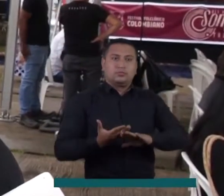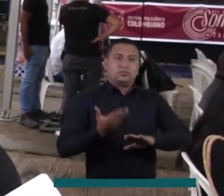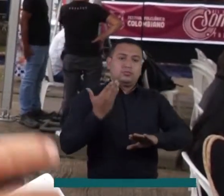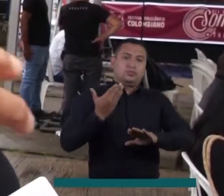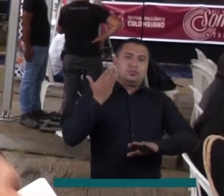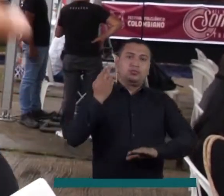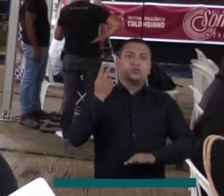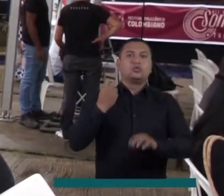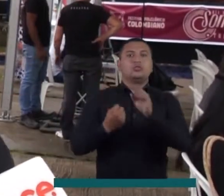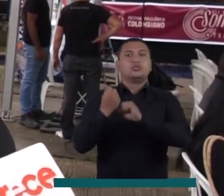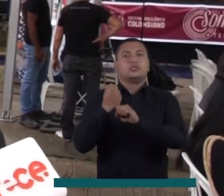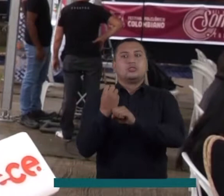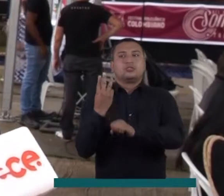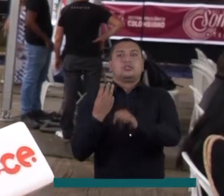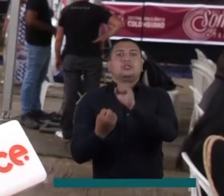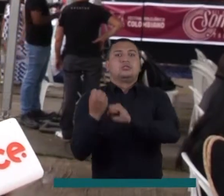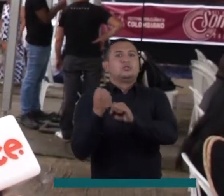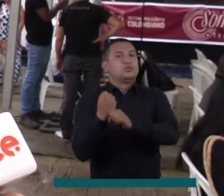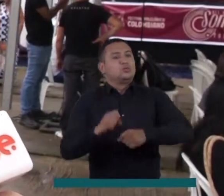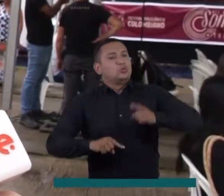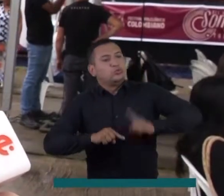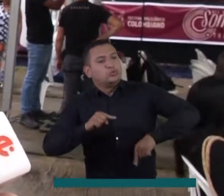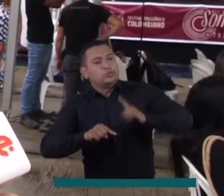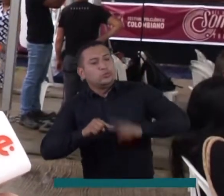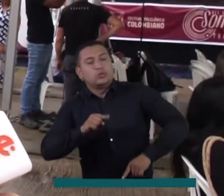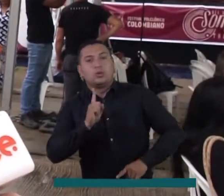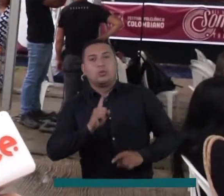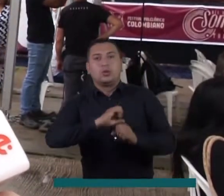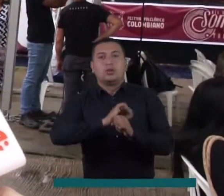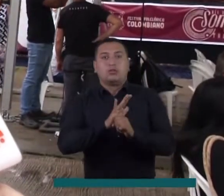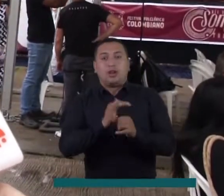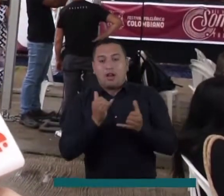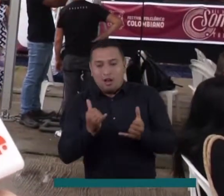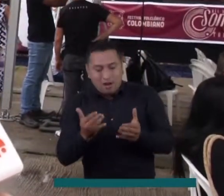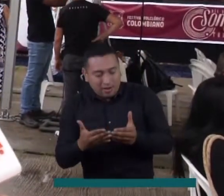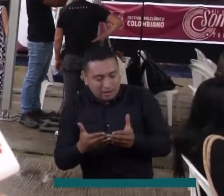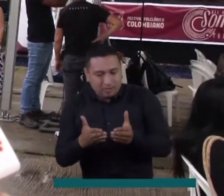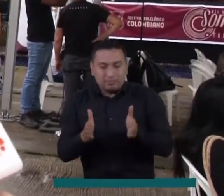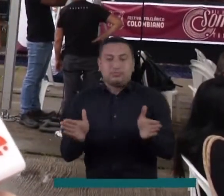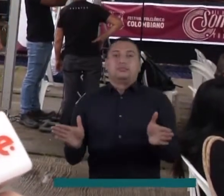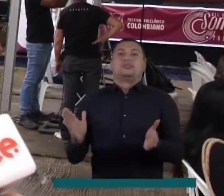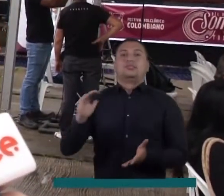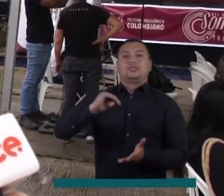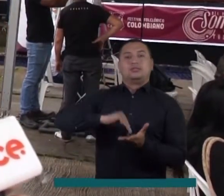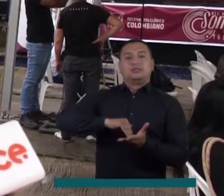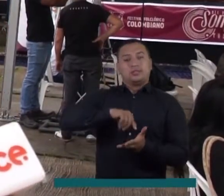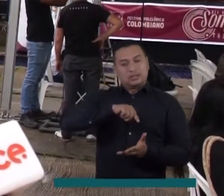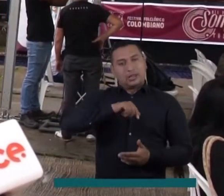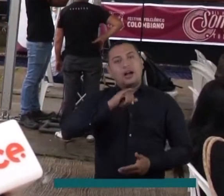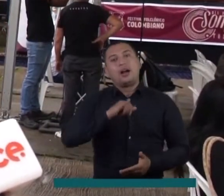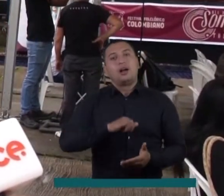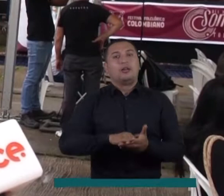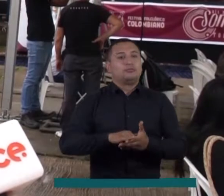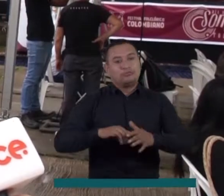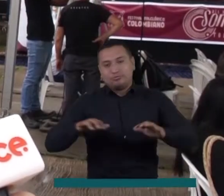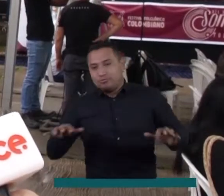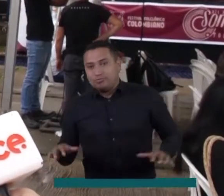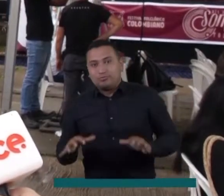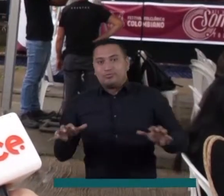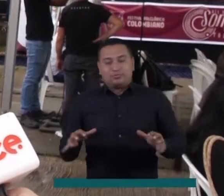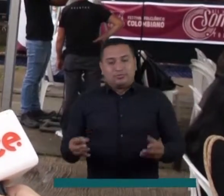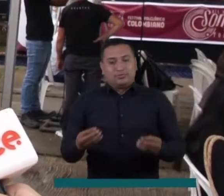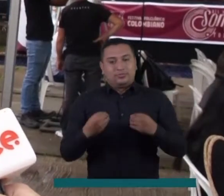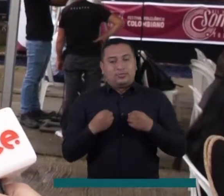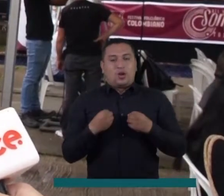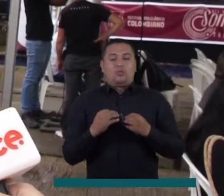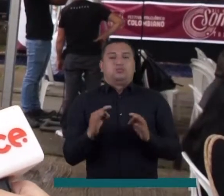hace 2, 3 años, que no podíamos disfrutarlo como ahora, que volvemos nuevamente